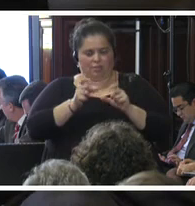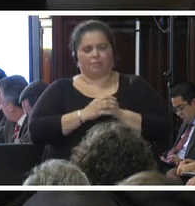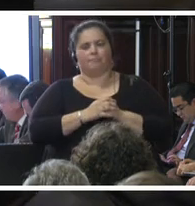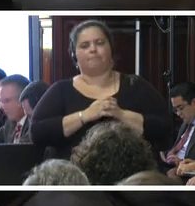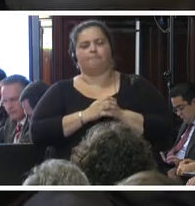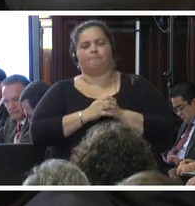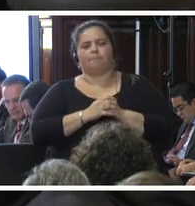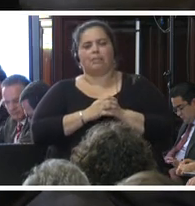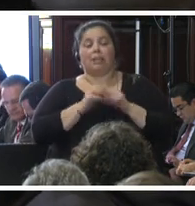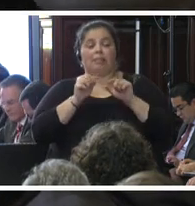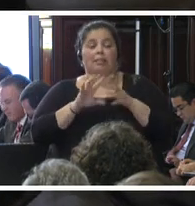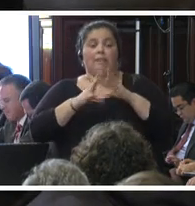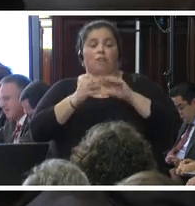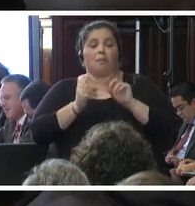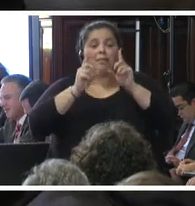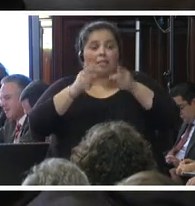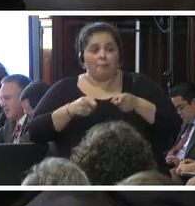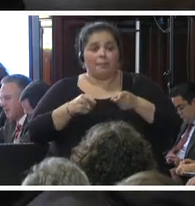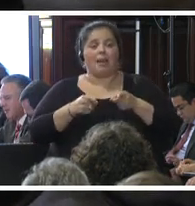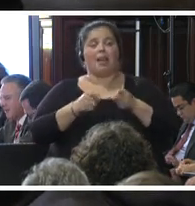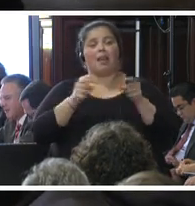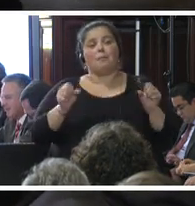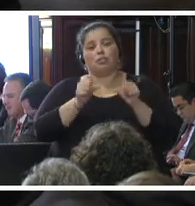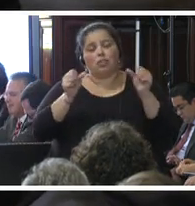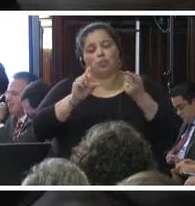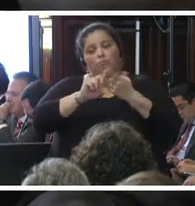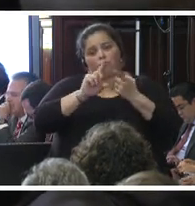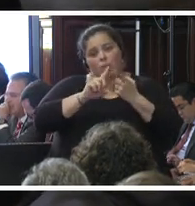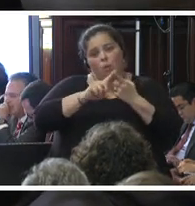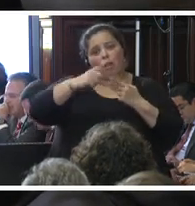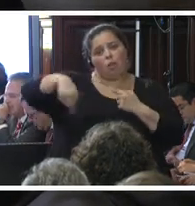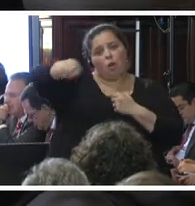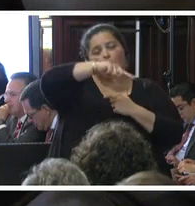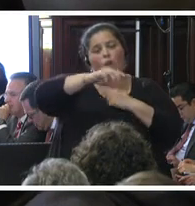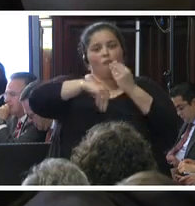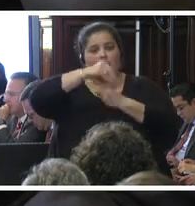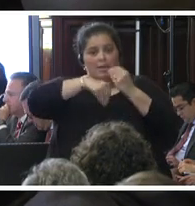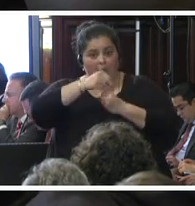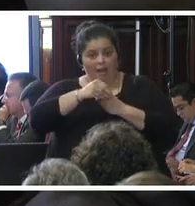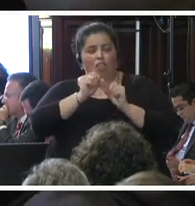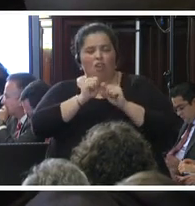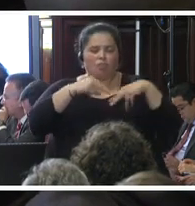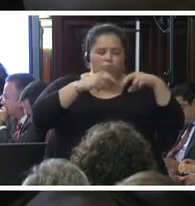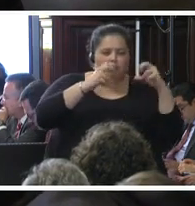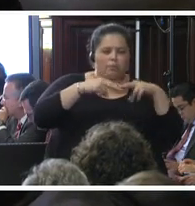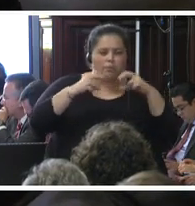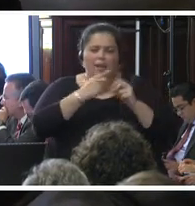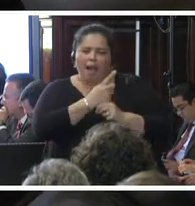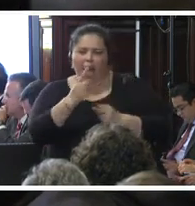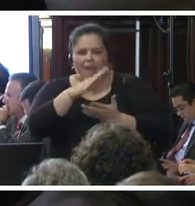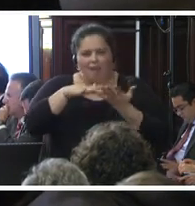Asimismo, se ha creado un consenso con los familiares en donde se revisan caso por caso, en forma